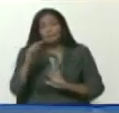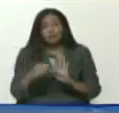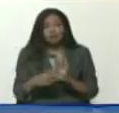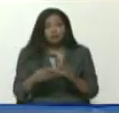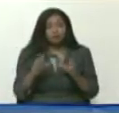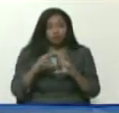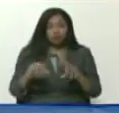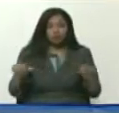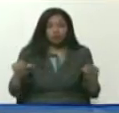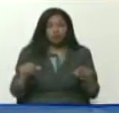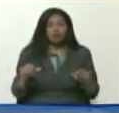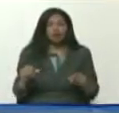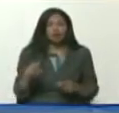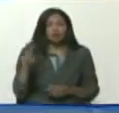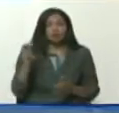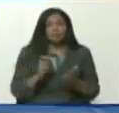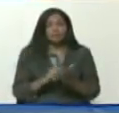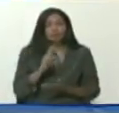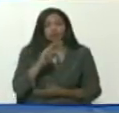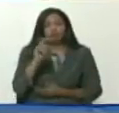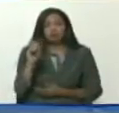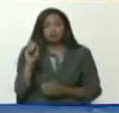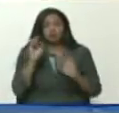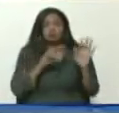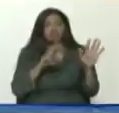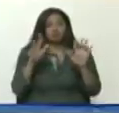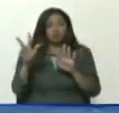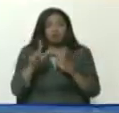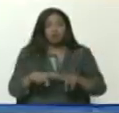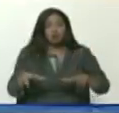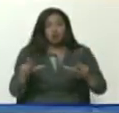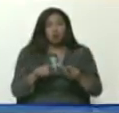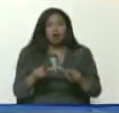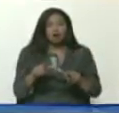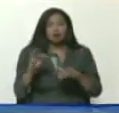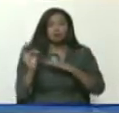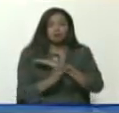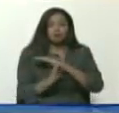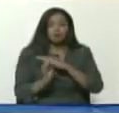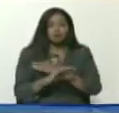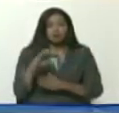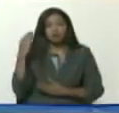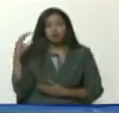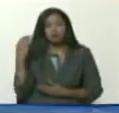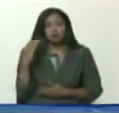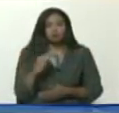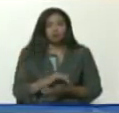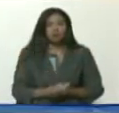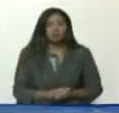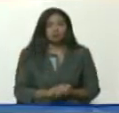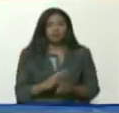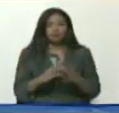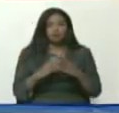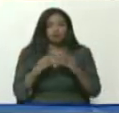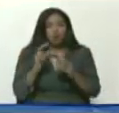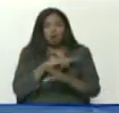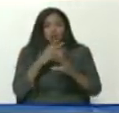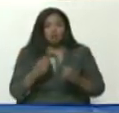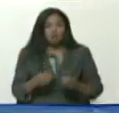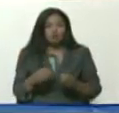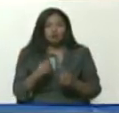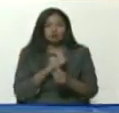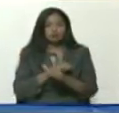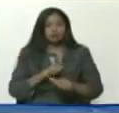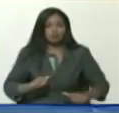todo el territorio de los 2.219 kilómetros de frontera con Colombia. Toda la Fuerza Armada Nacional